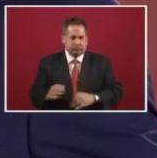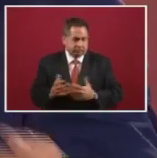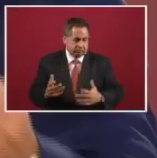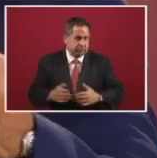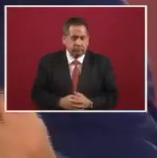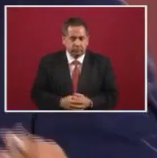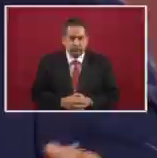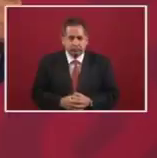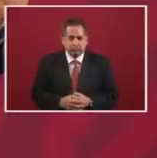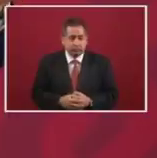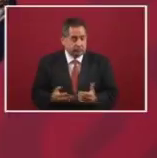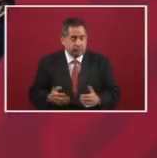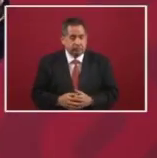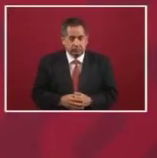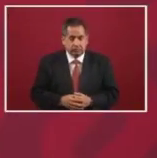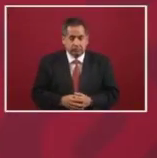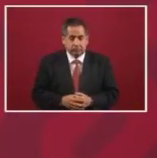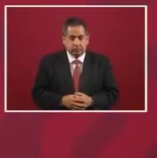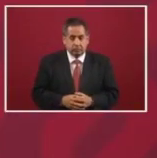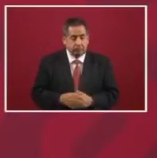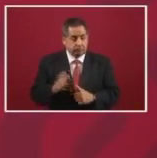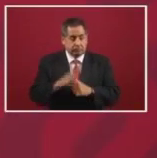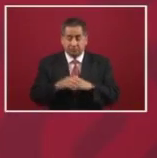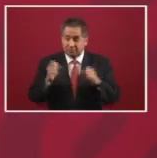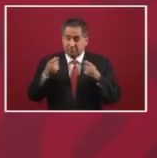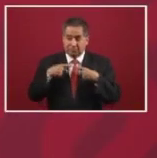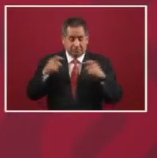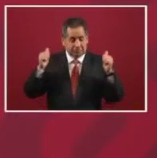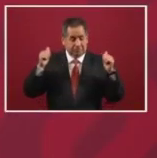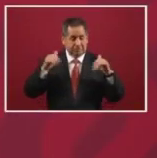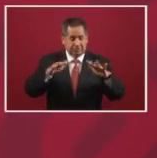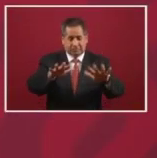porque son actos